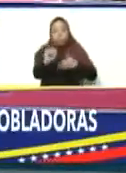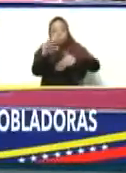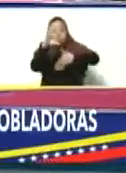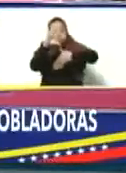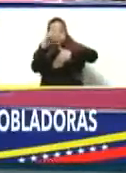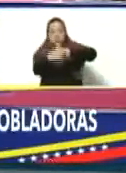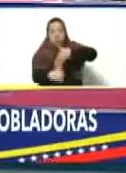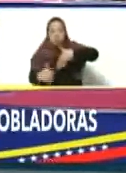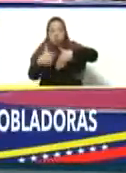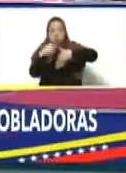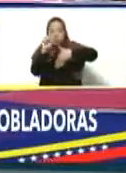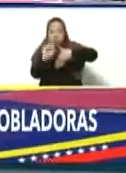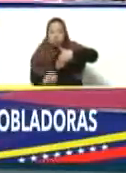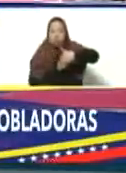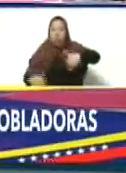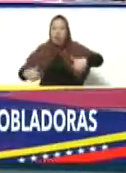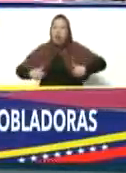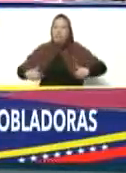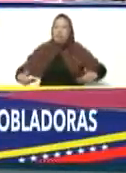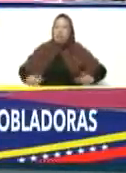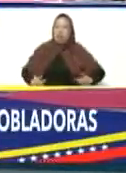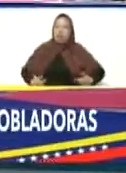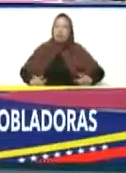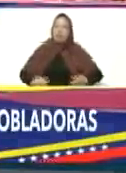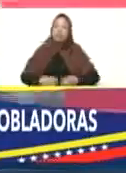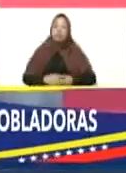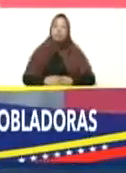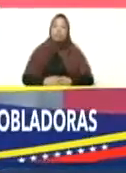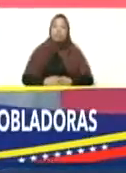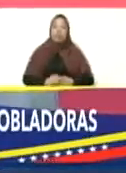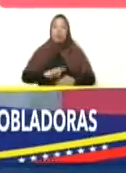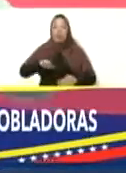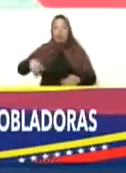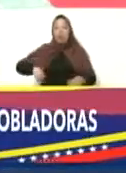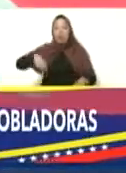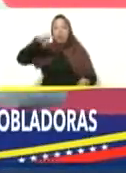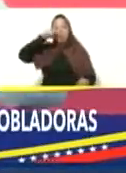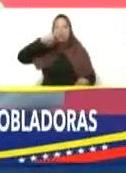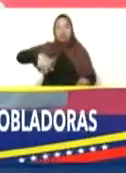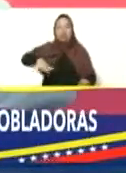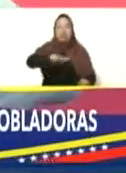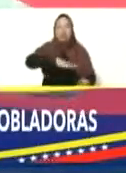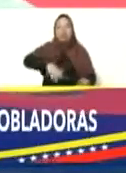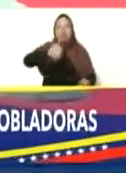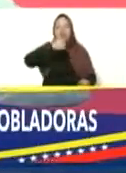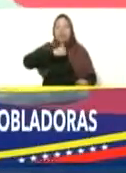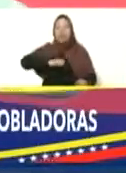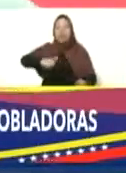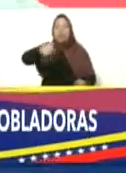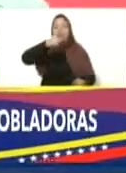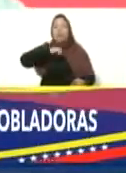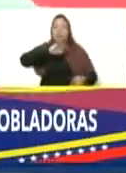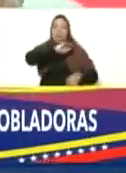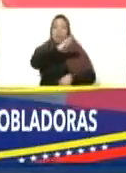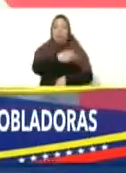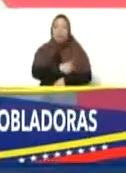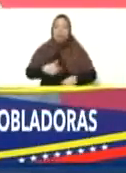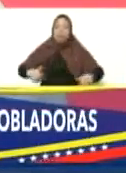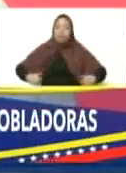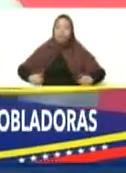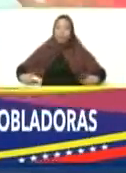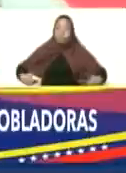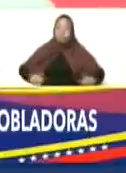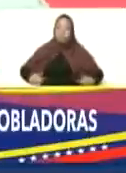mientras tanto nosotros con nuestras tres erres resistencia firme férrea